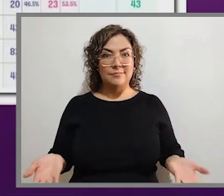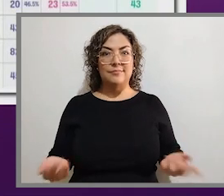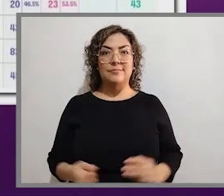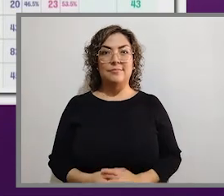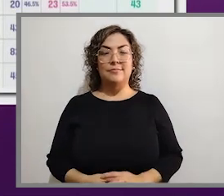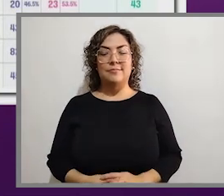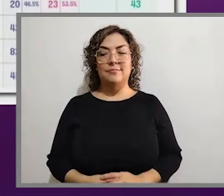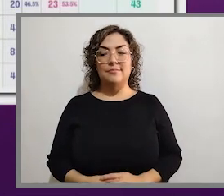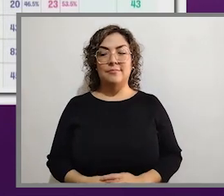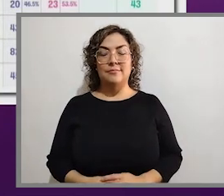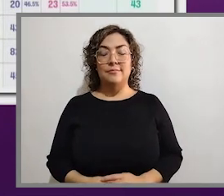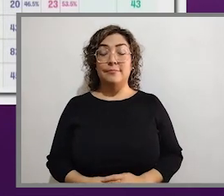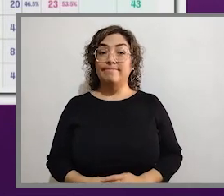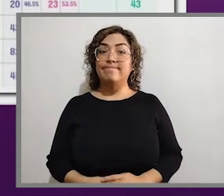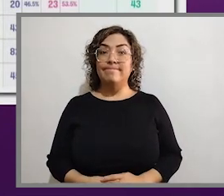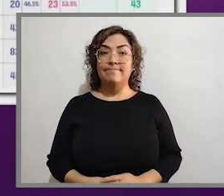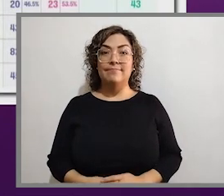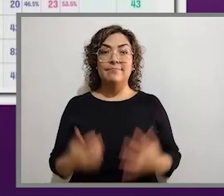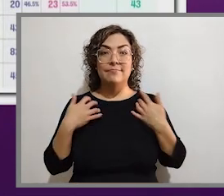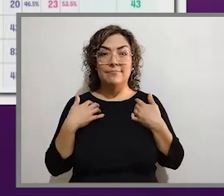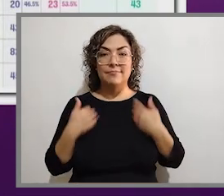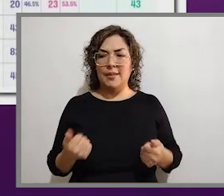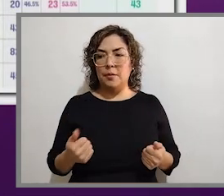las mujeres en estos espacios están